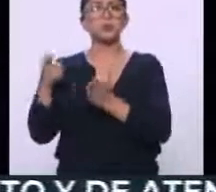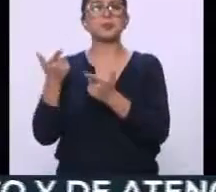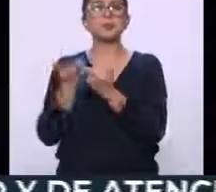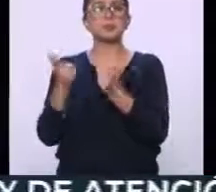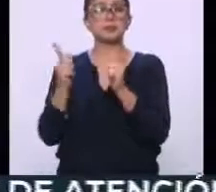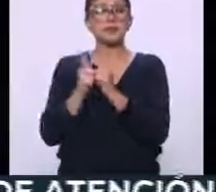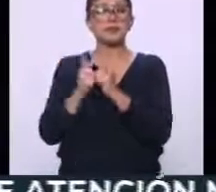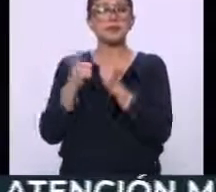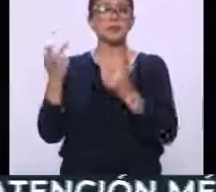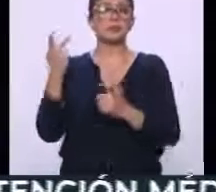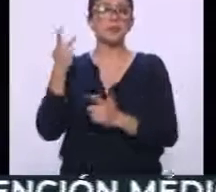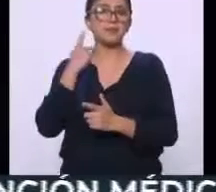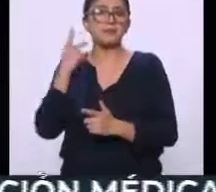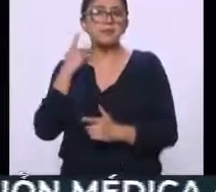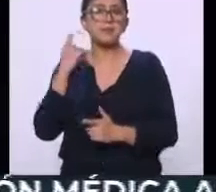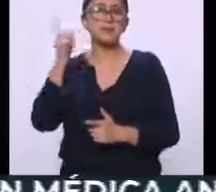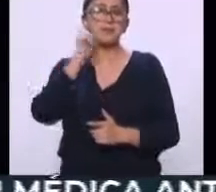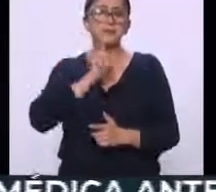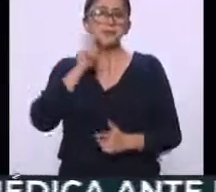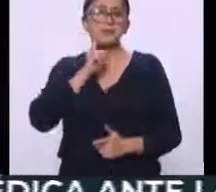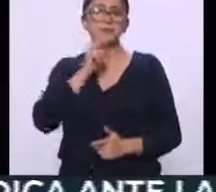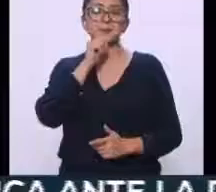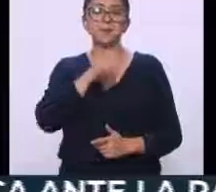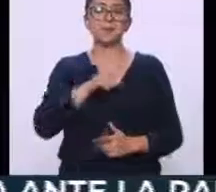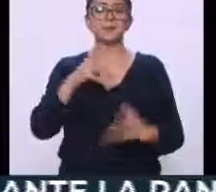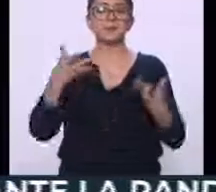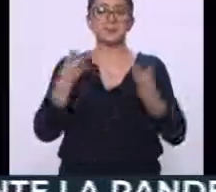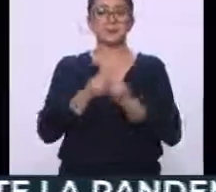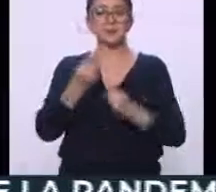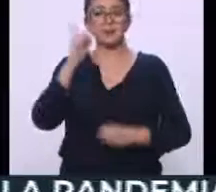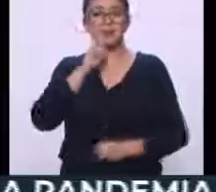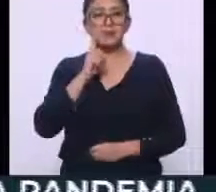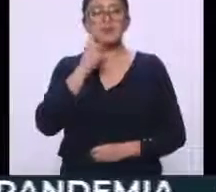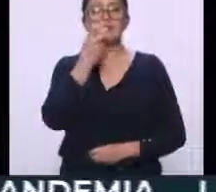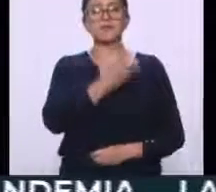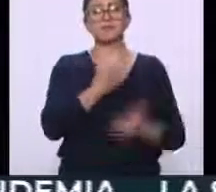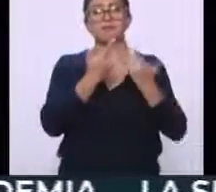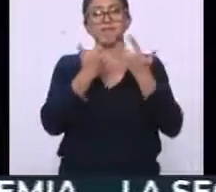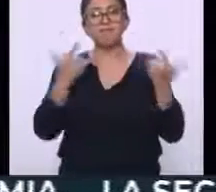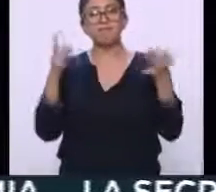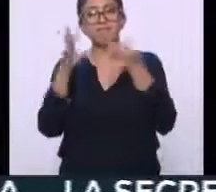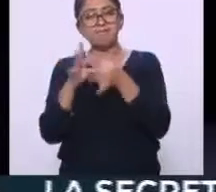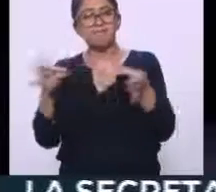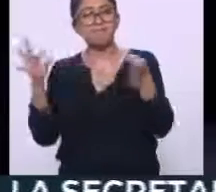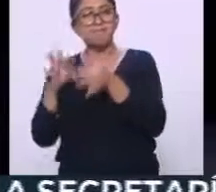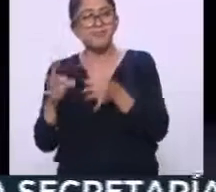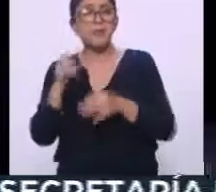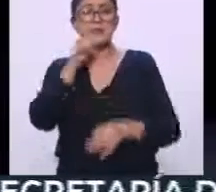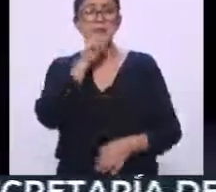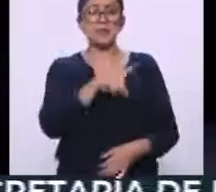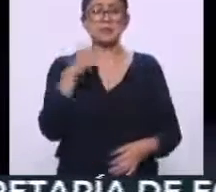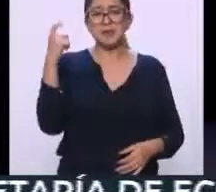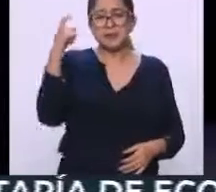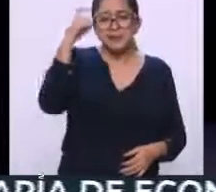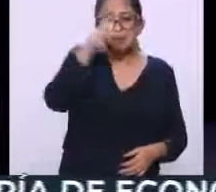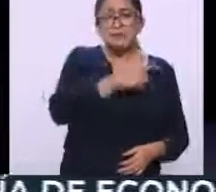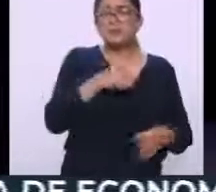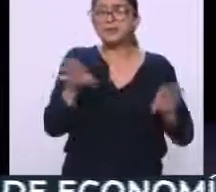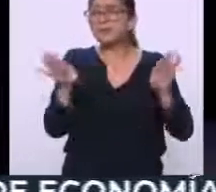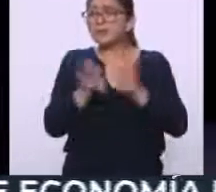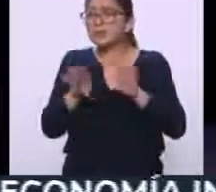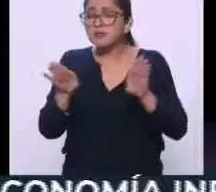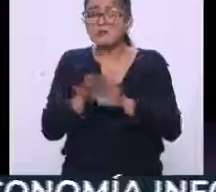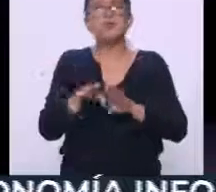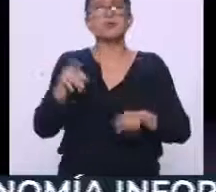una presidenta feminista, ¿no? Entonces, pues bueno, nos cuenta todo eso y nos cuenta de las dificultades de construir un